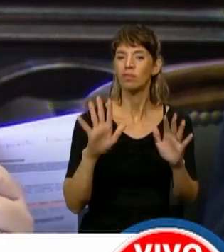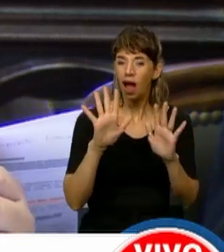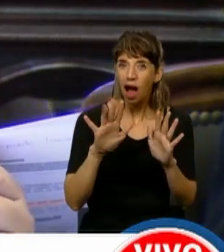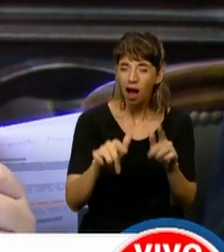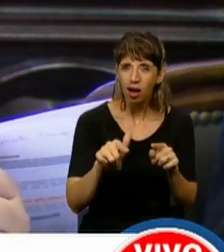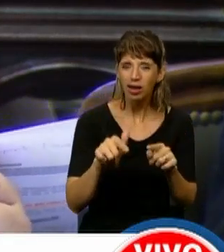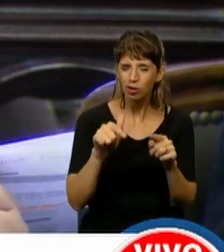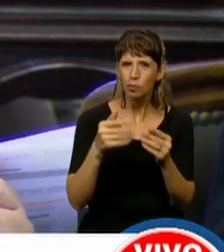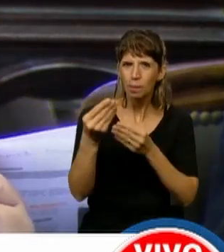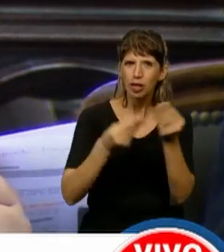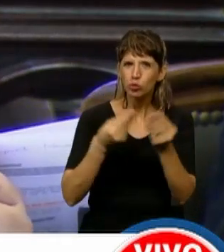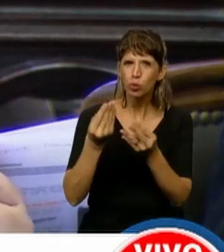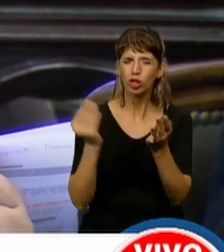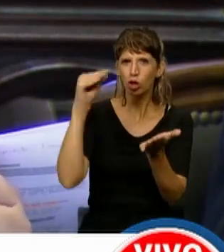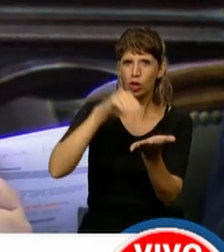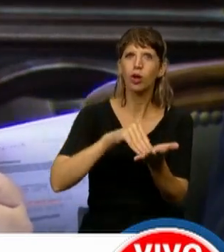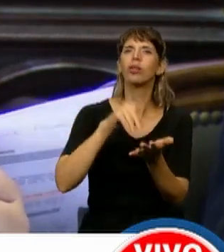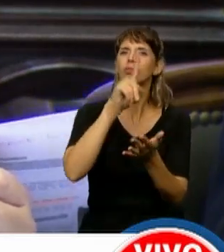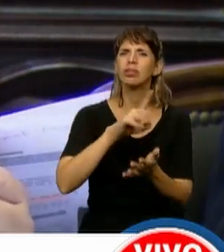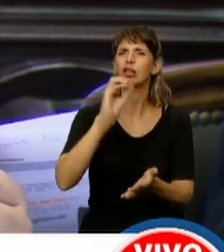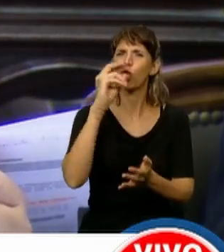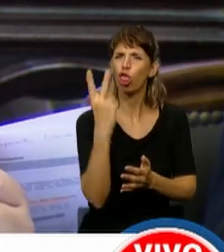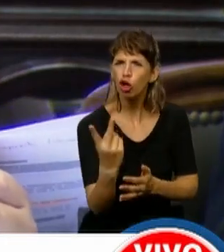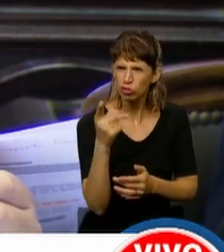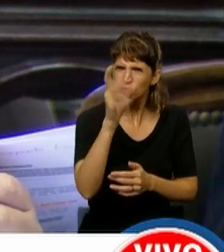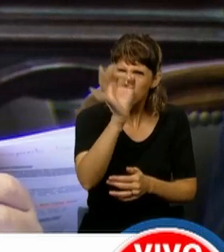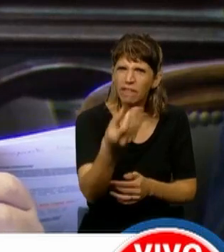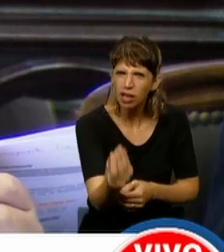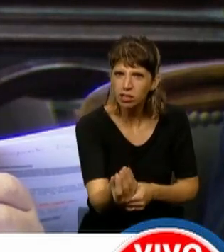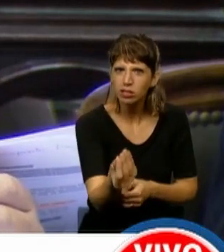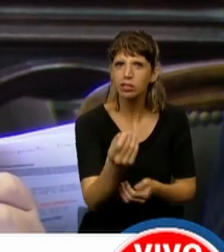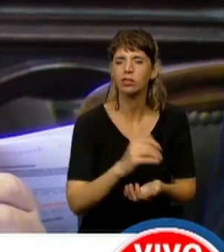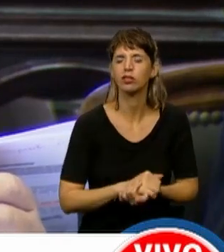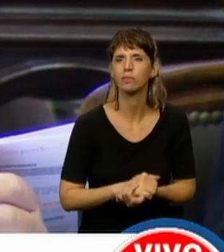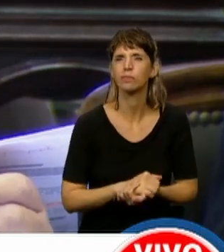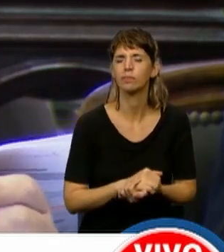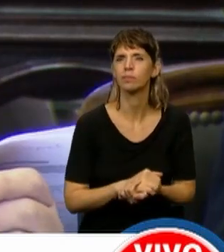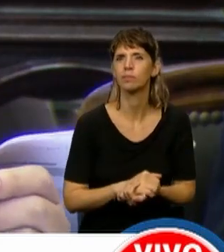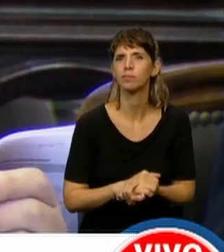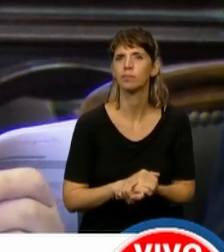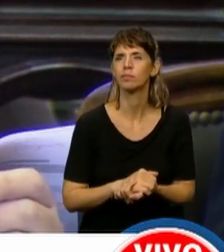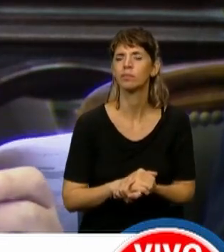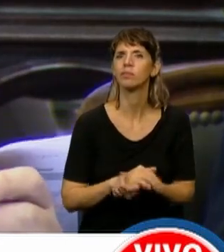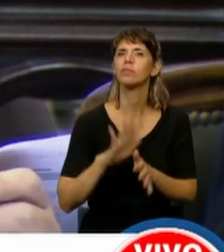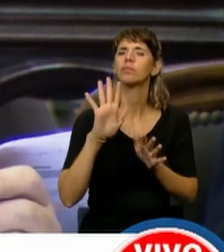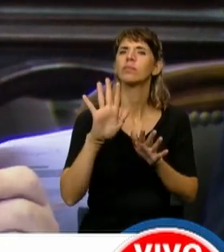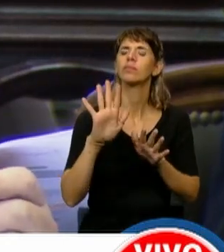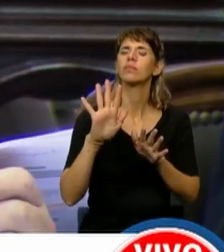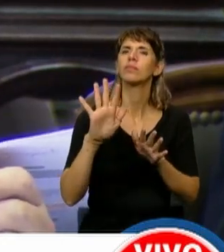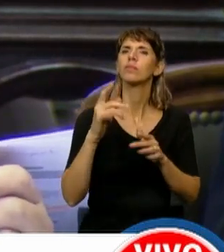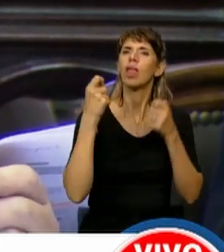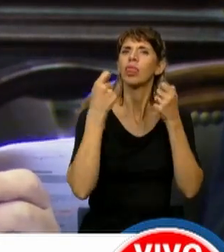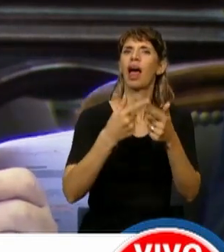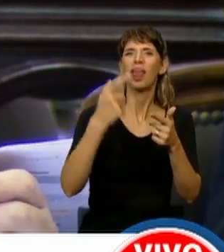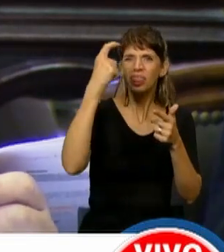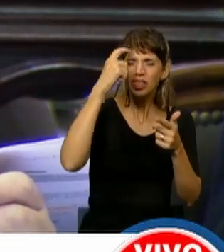este presupuesto el artículo 102? ¿Sabe lo que es el 102? Le da 10 años